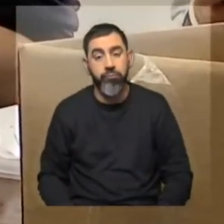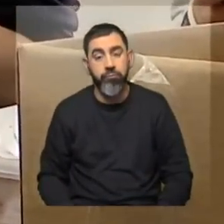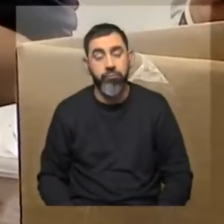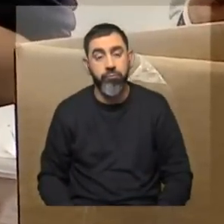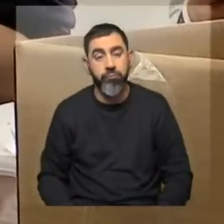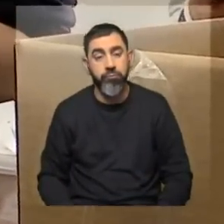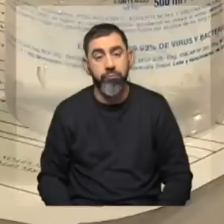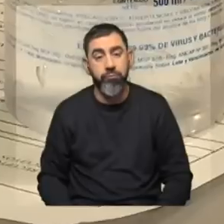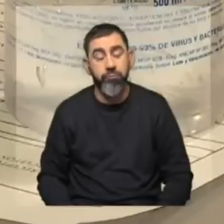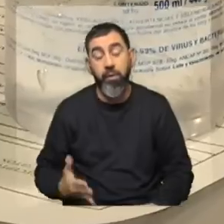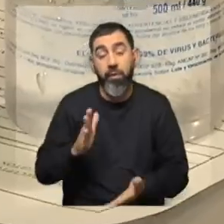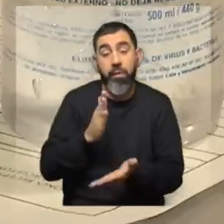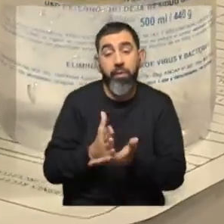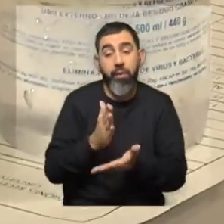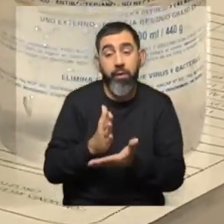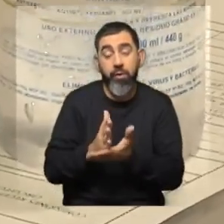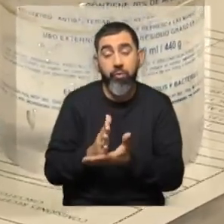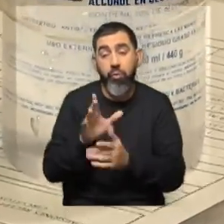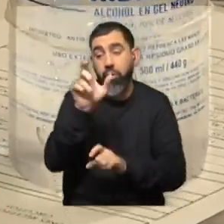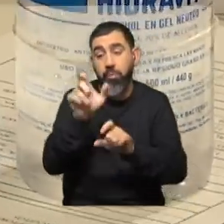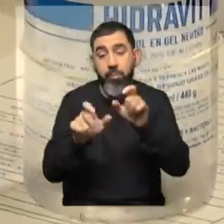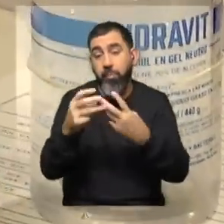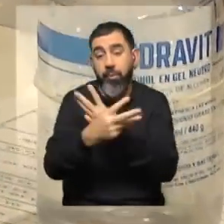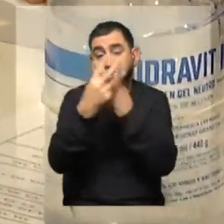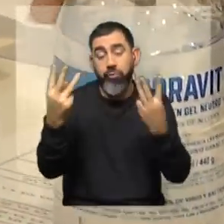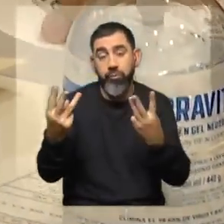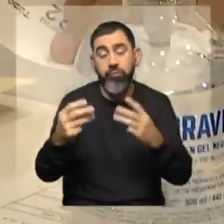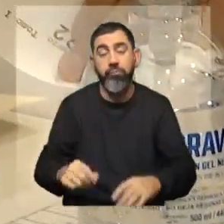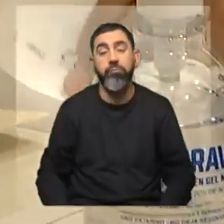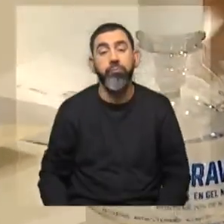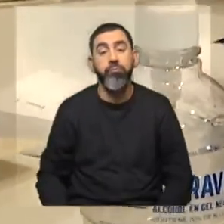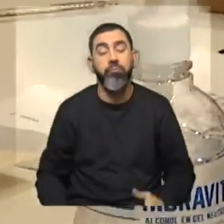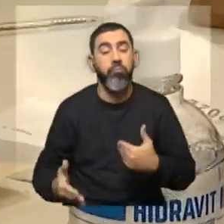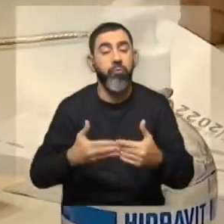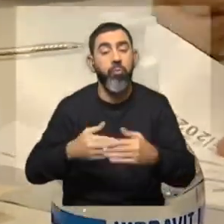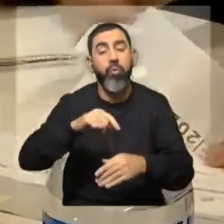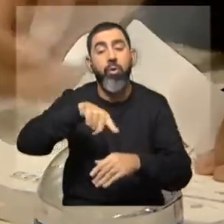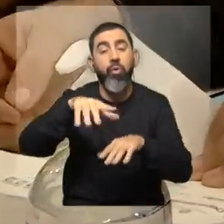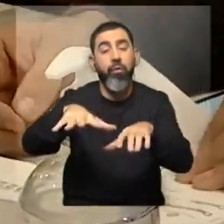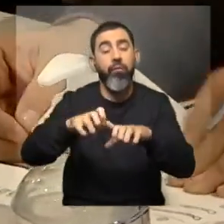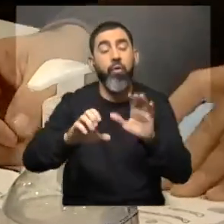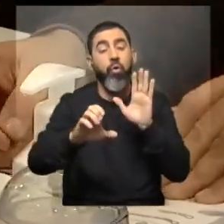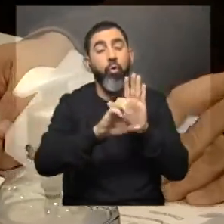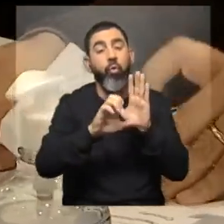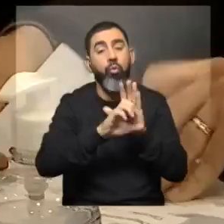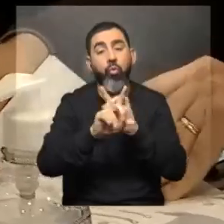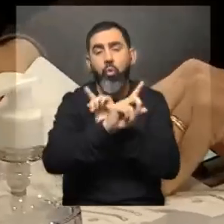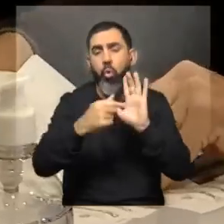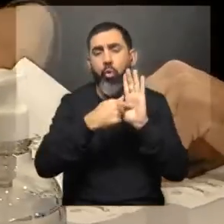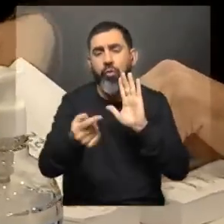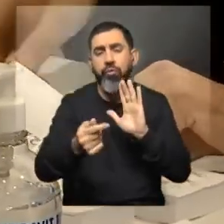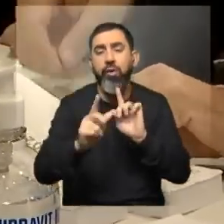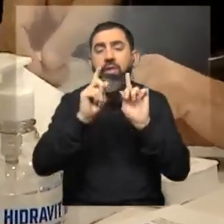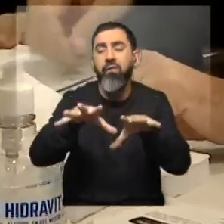como es un derecho inalienable de todos los ciudadanos estén donde estén la Constitución no dice en ningún momento que